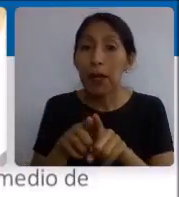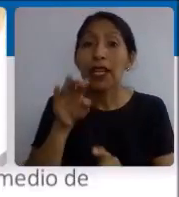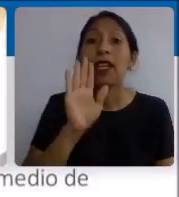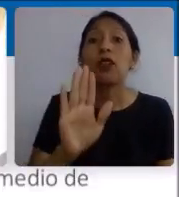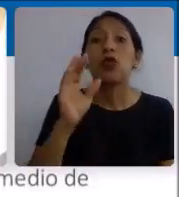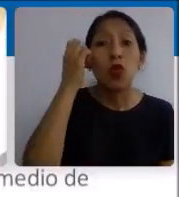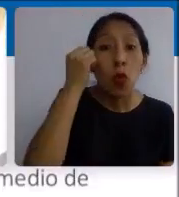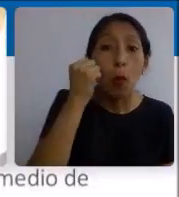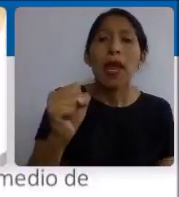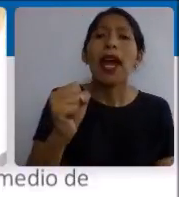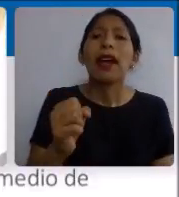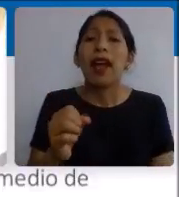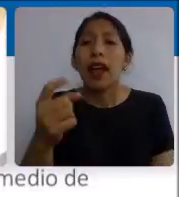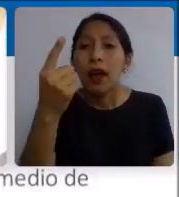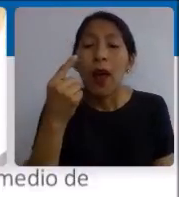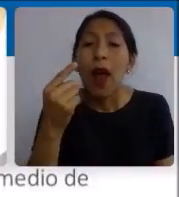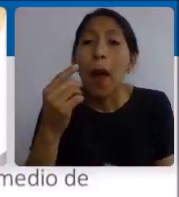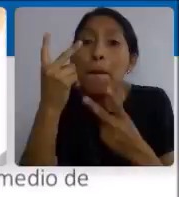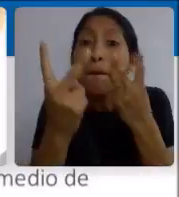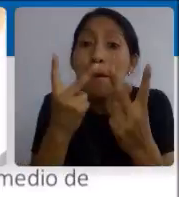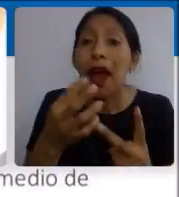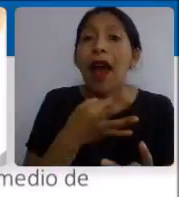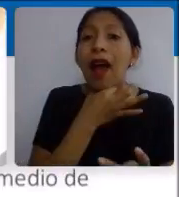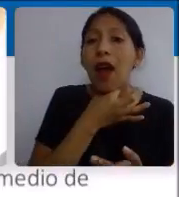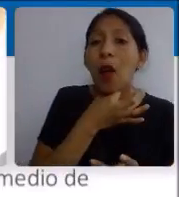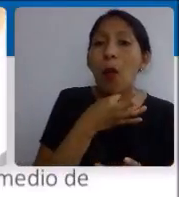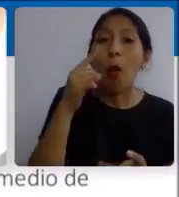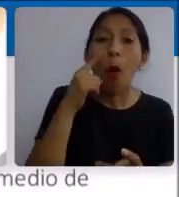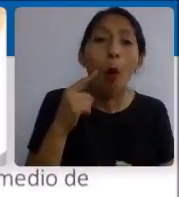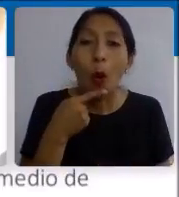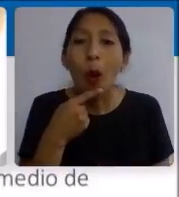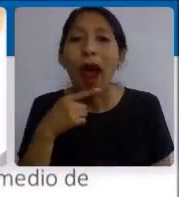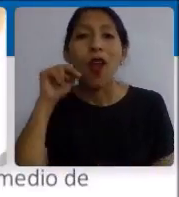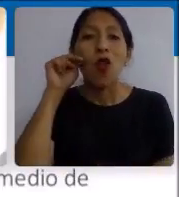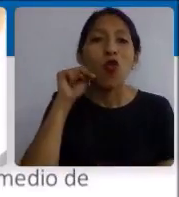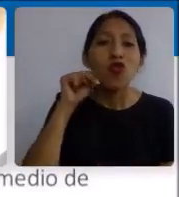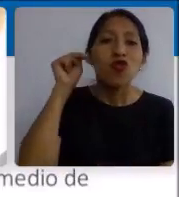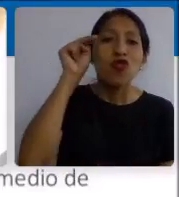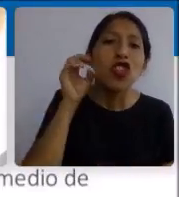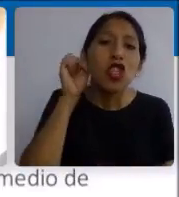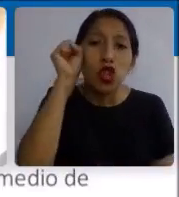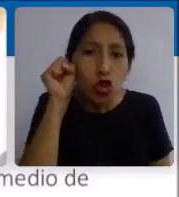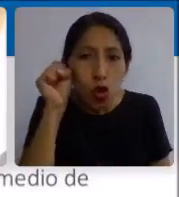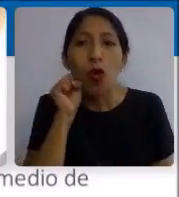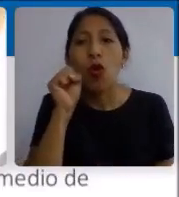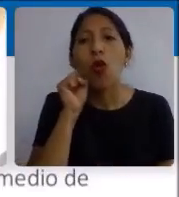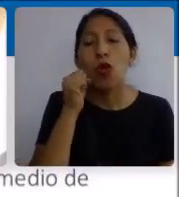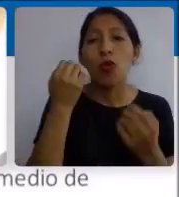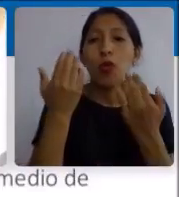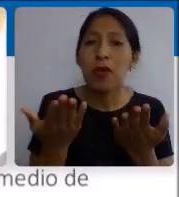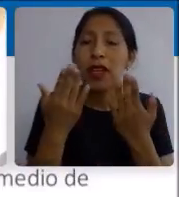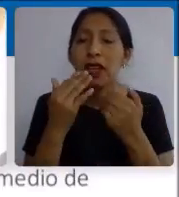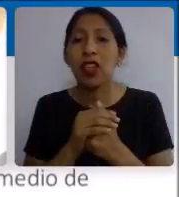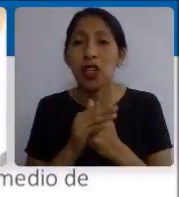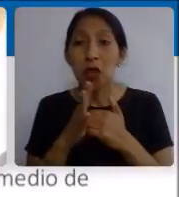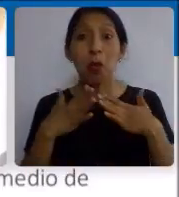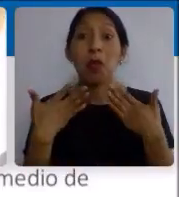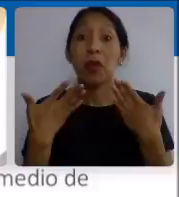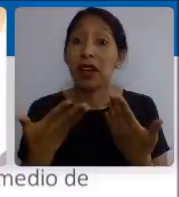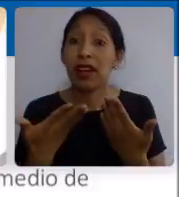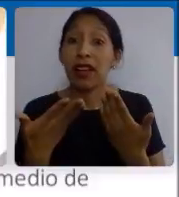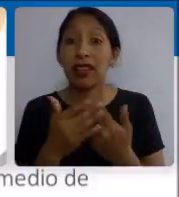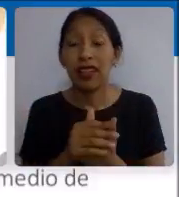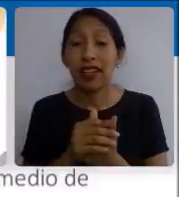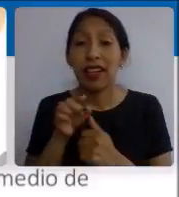el que incluye el abuelo, en el que incluye a los hijos, a los nietos, a los sobrinos, y puedan ir